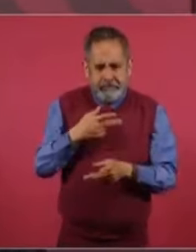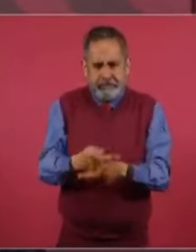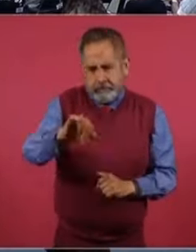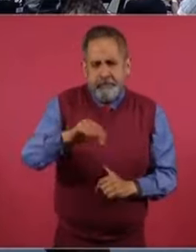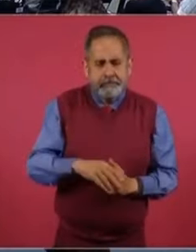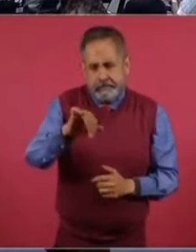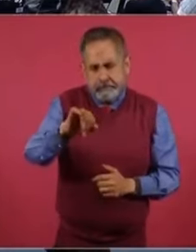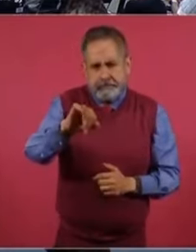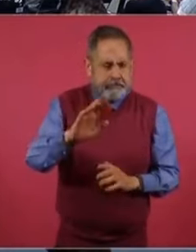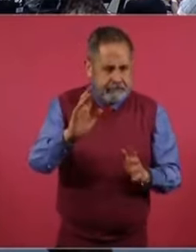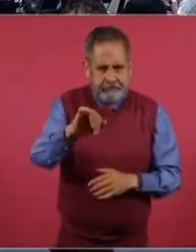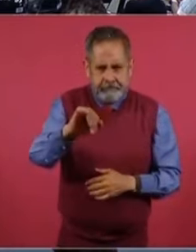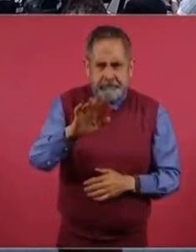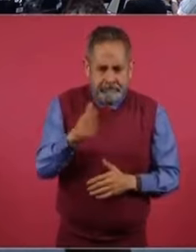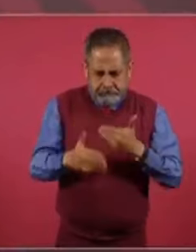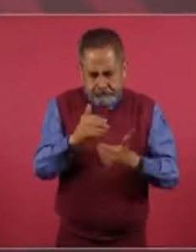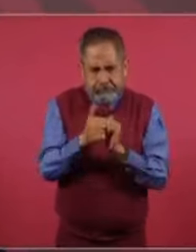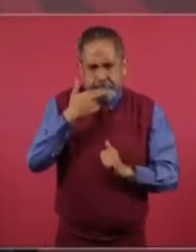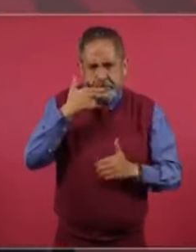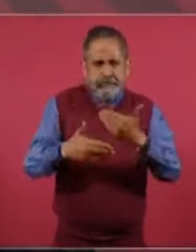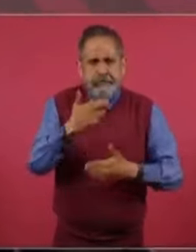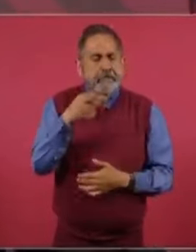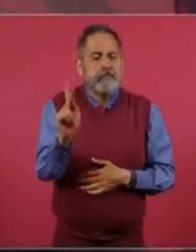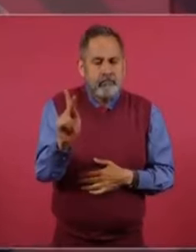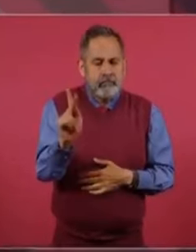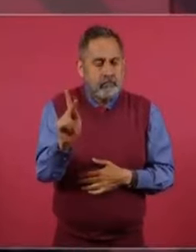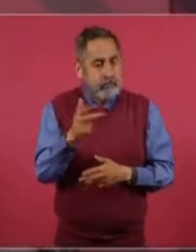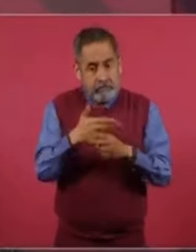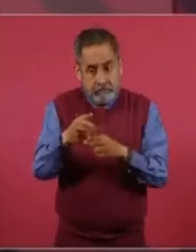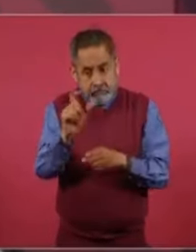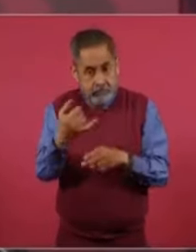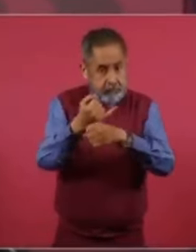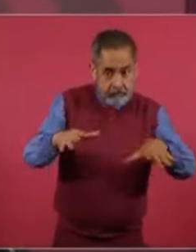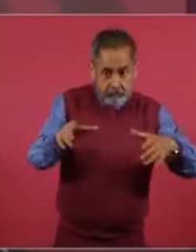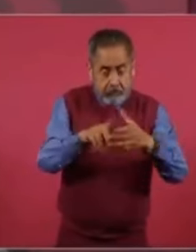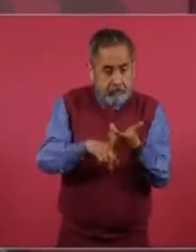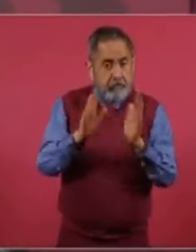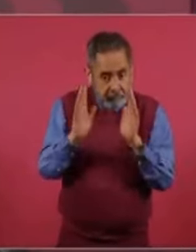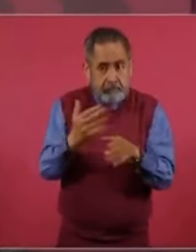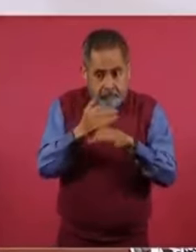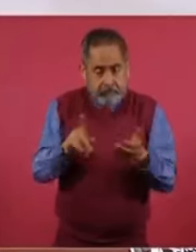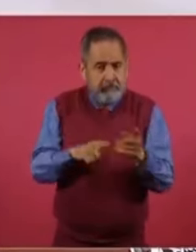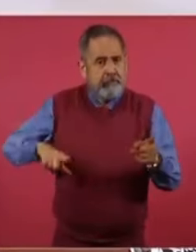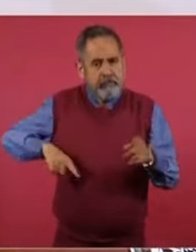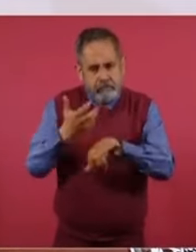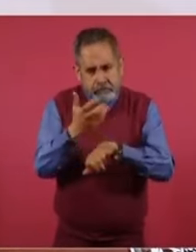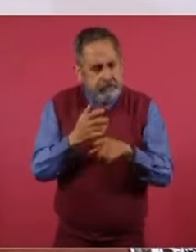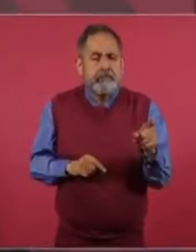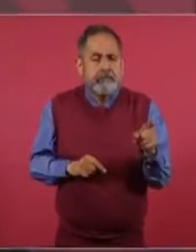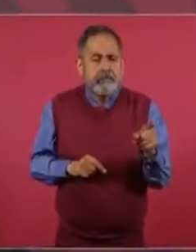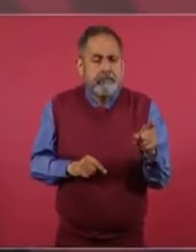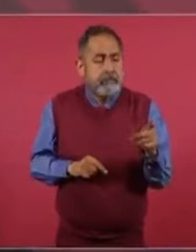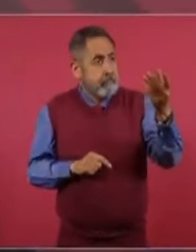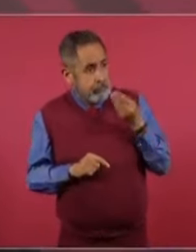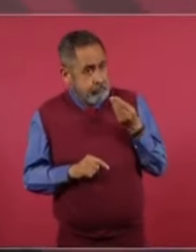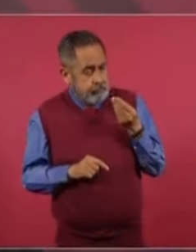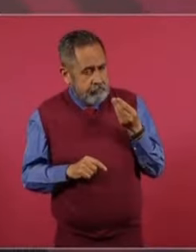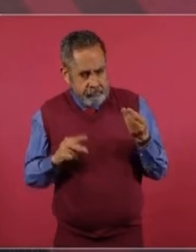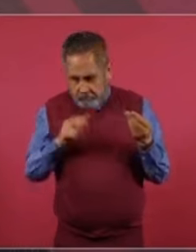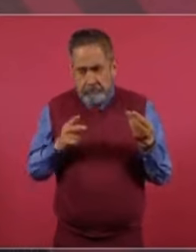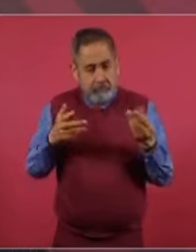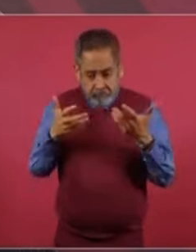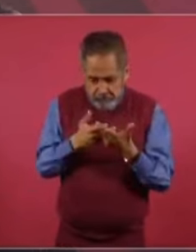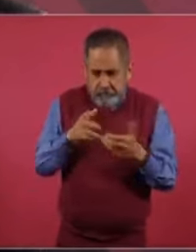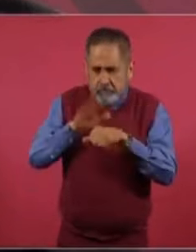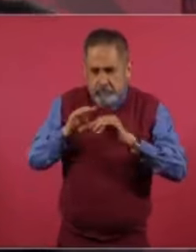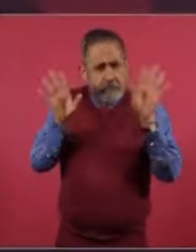paciencia. Ya se ha ido avanzando. Pero cuando tengamos ya el informe del gobierno de Estados Unidos y nosotros tengamos